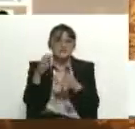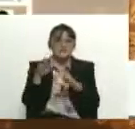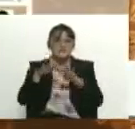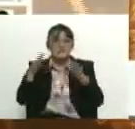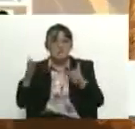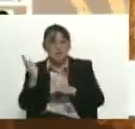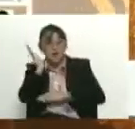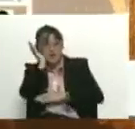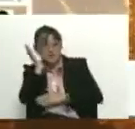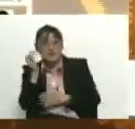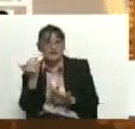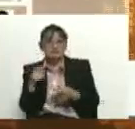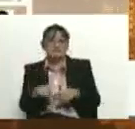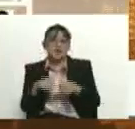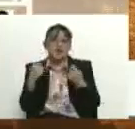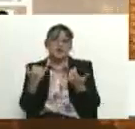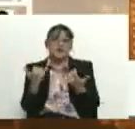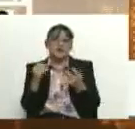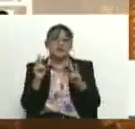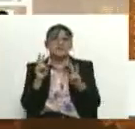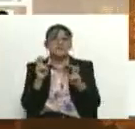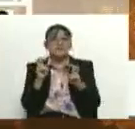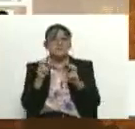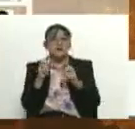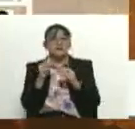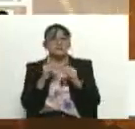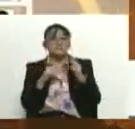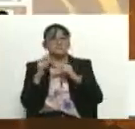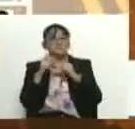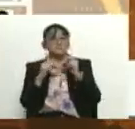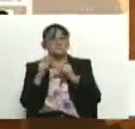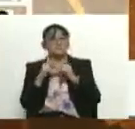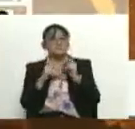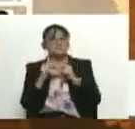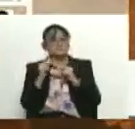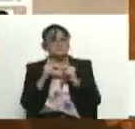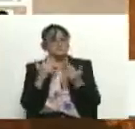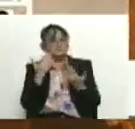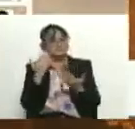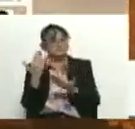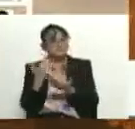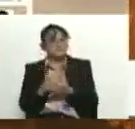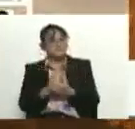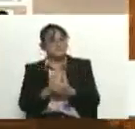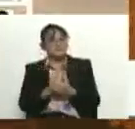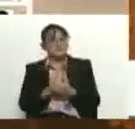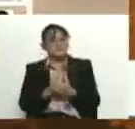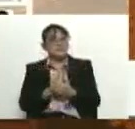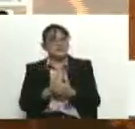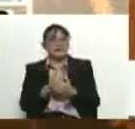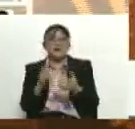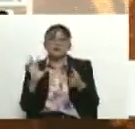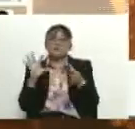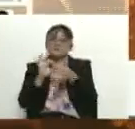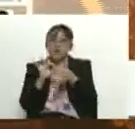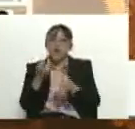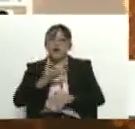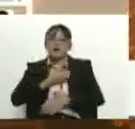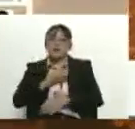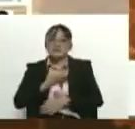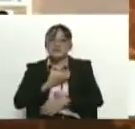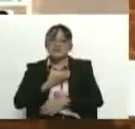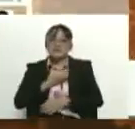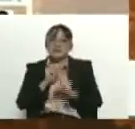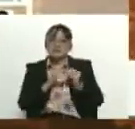el aspecto de infraestructura ya lo he comentado y lo digo Nosotros con la alcaldía la rehabilitación